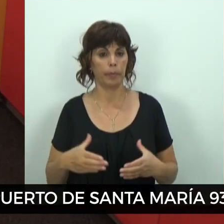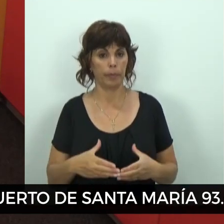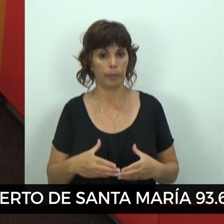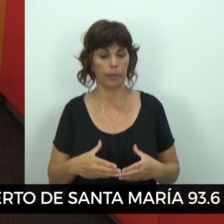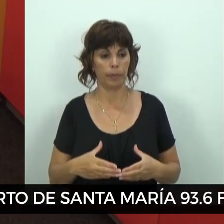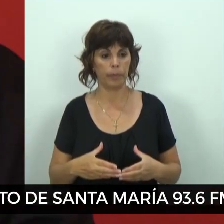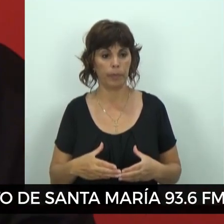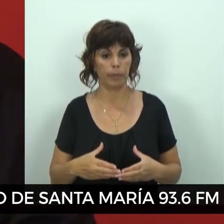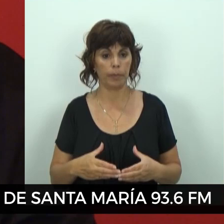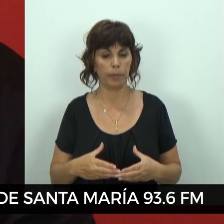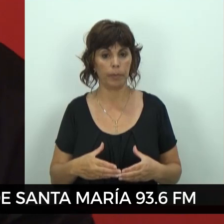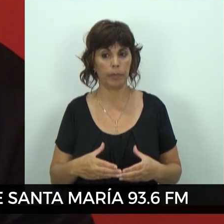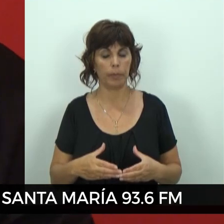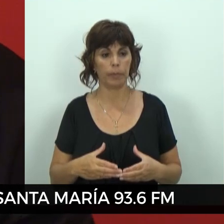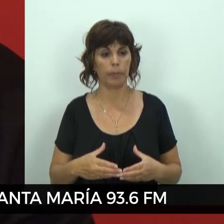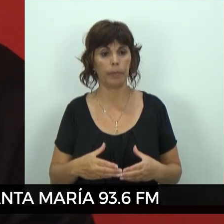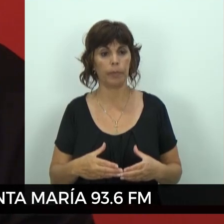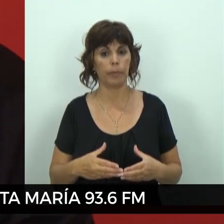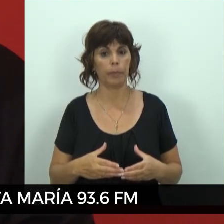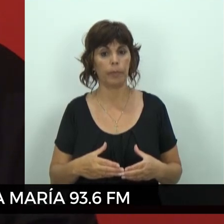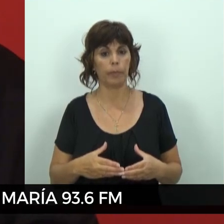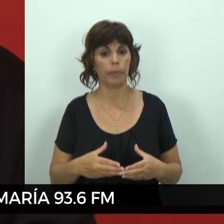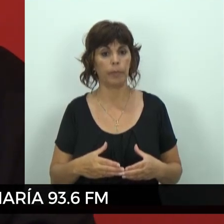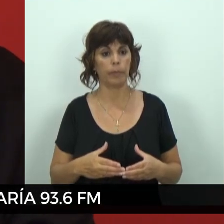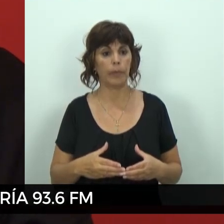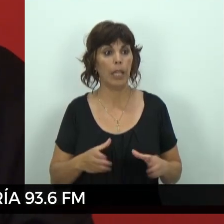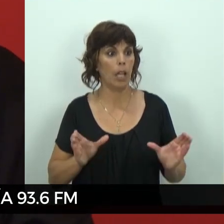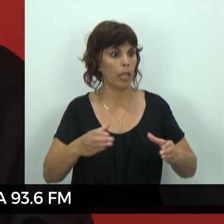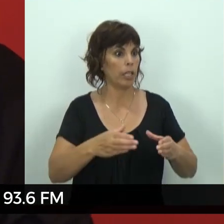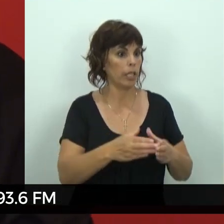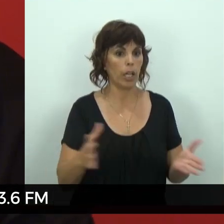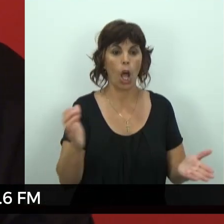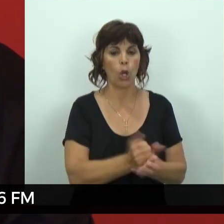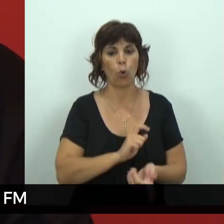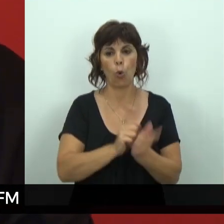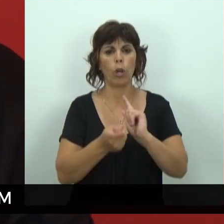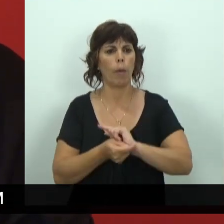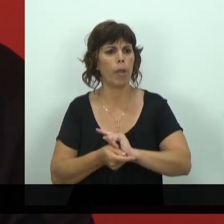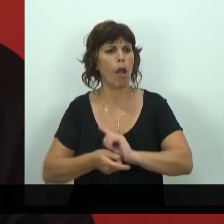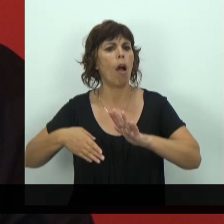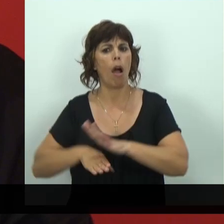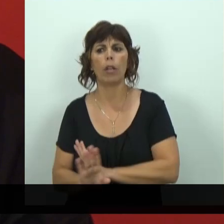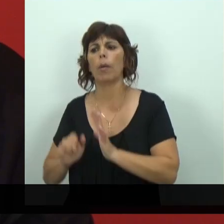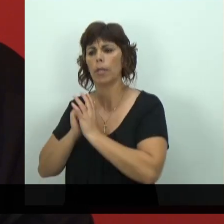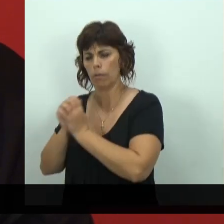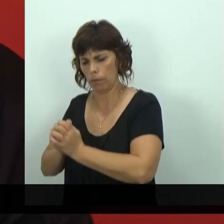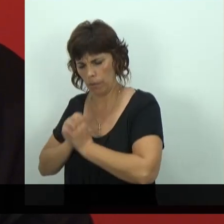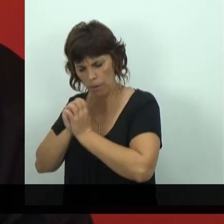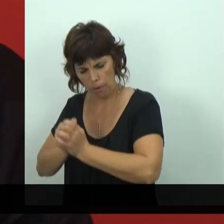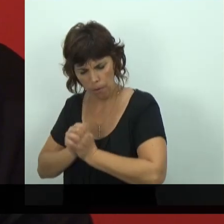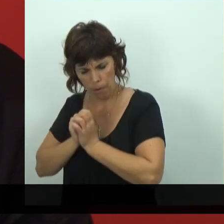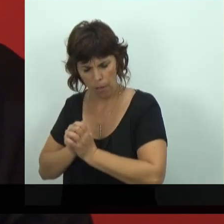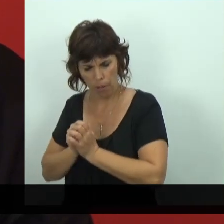no hay nada que no se puede cambiar con oración. Todo puede